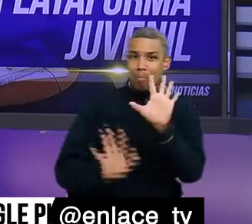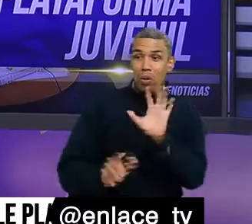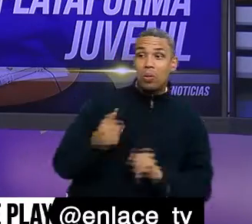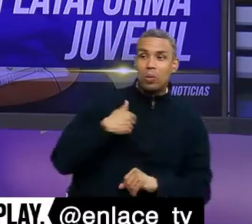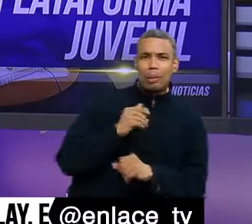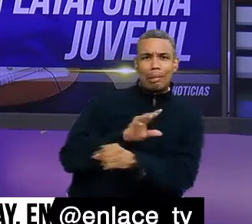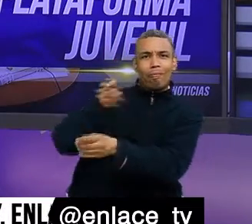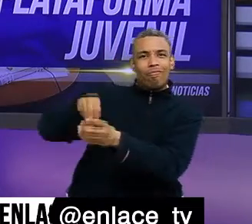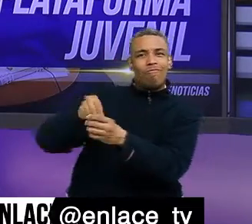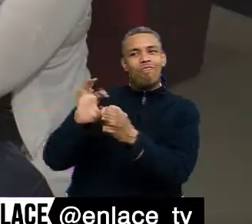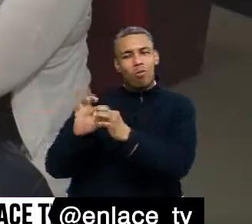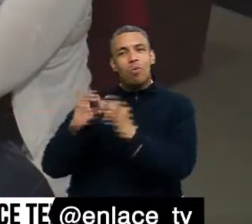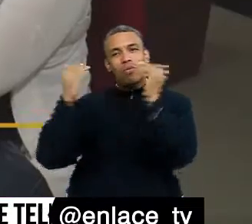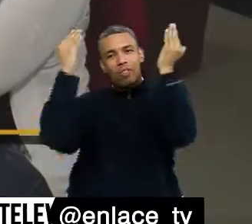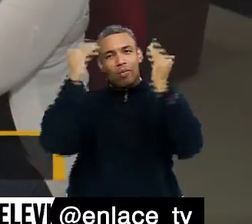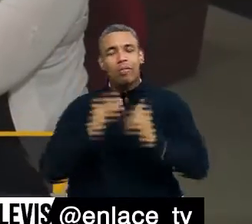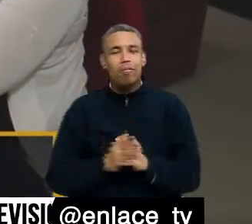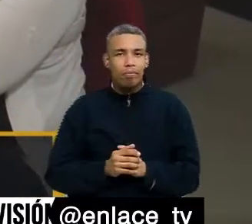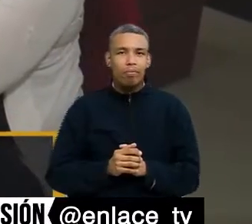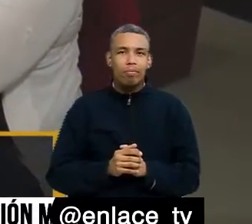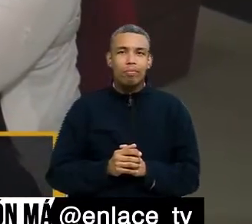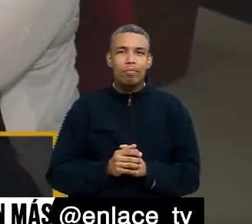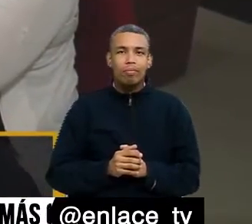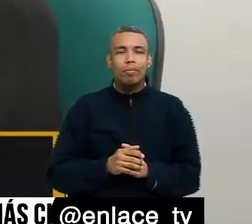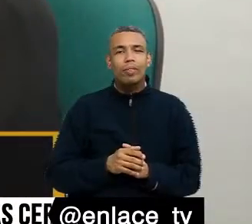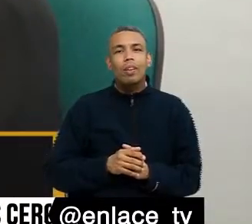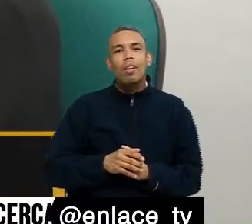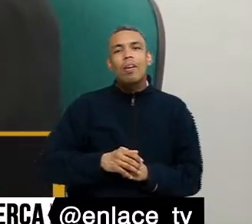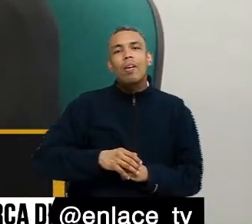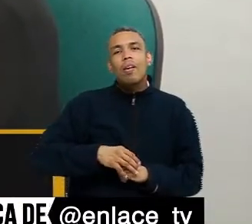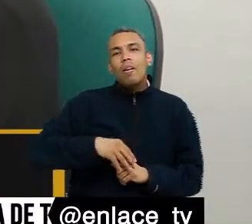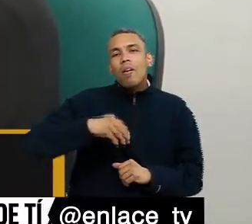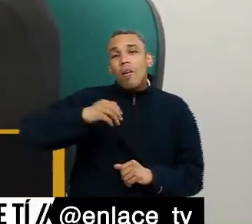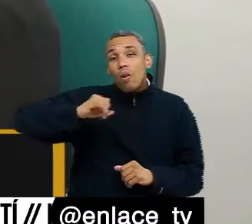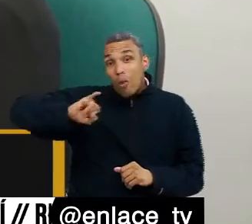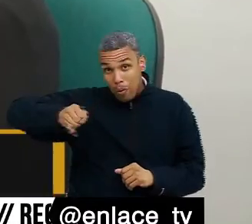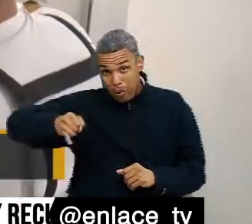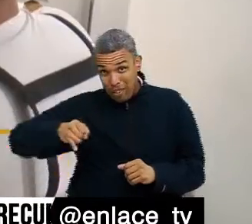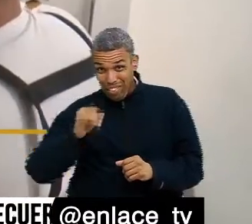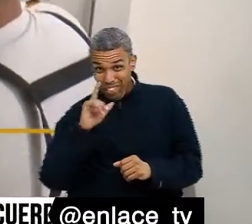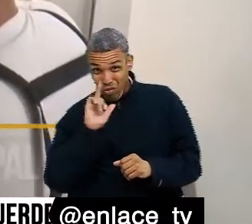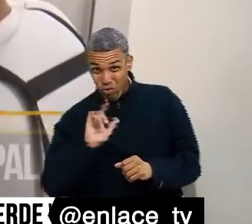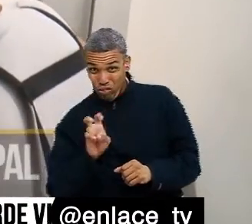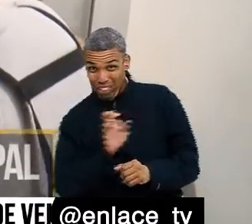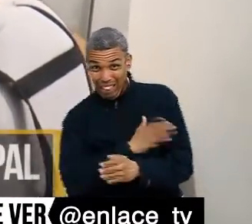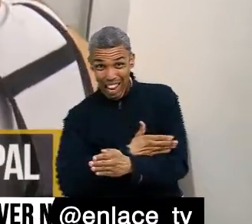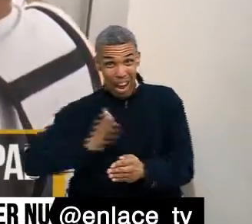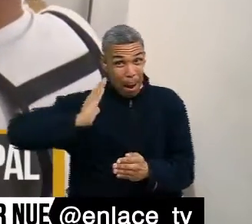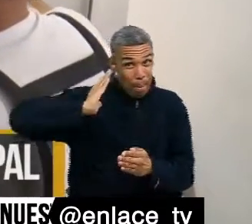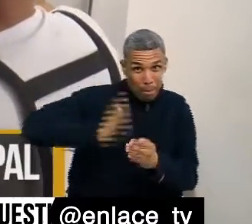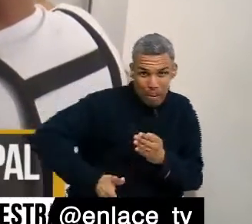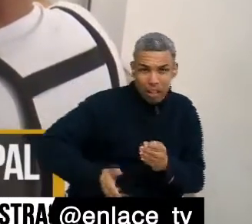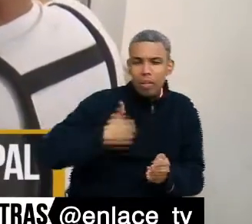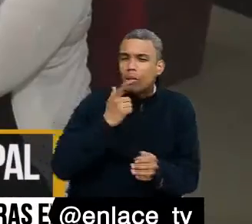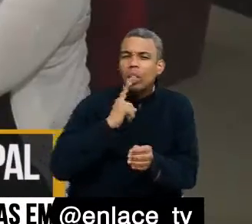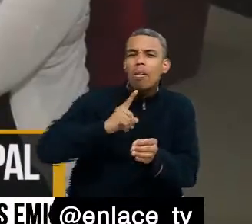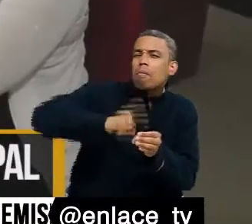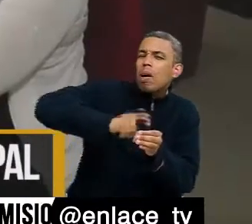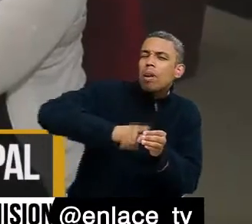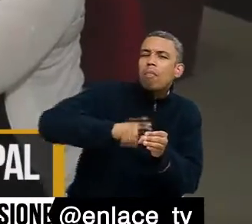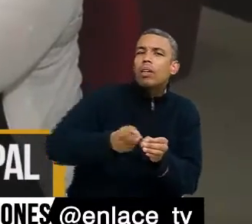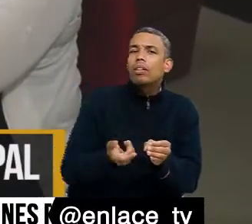Social. Hasta este jueves 7 de julio estarán abiertas las inscripciones en la Plataforma Juvenil Municipal. El proceso se efectúa en la Secretaría